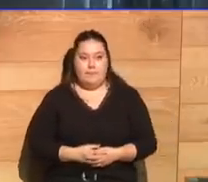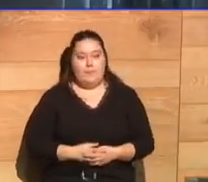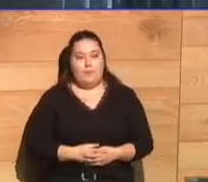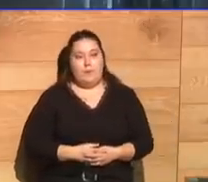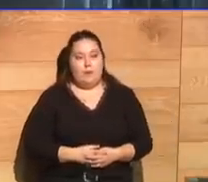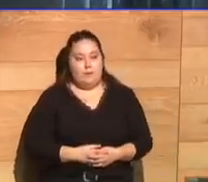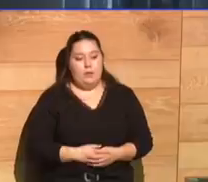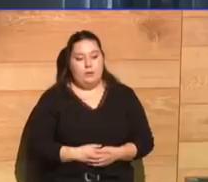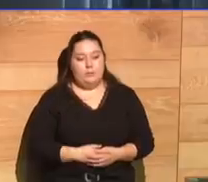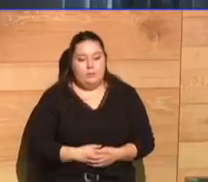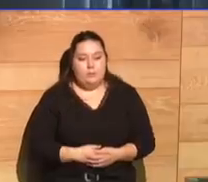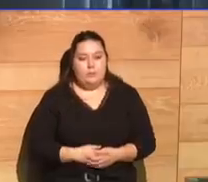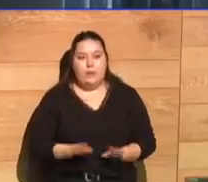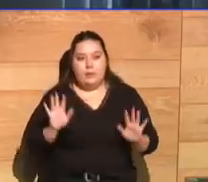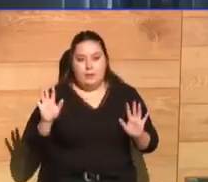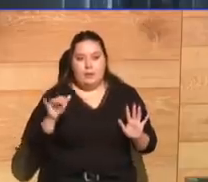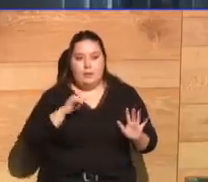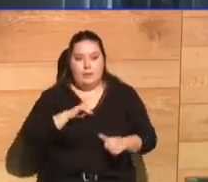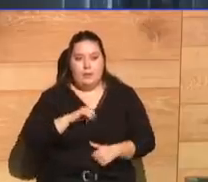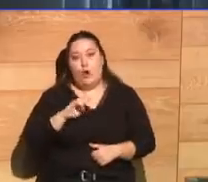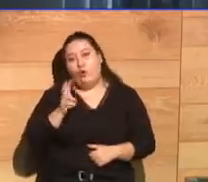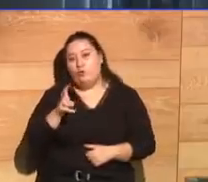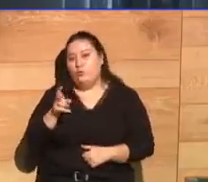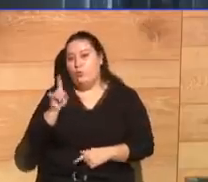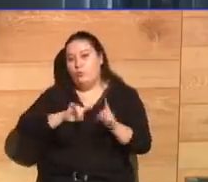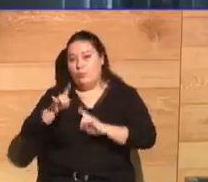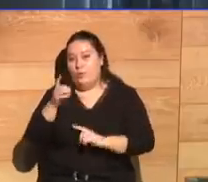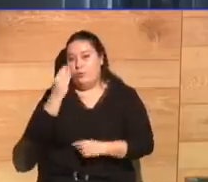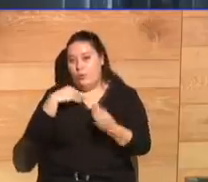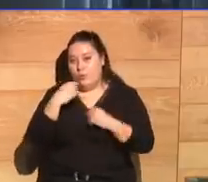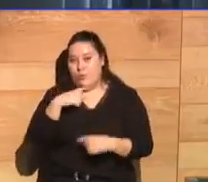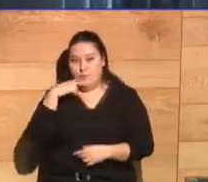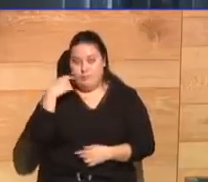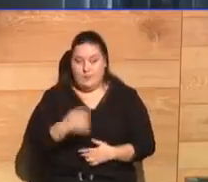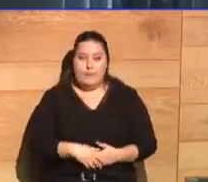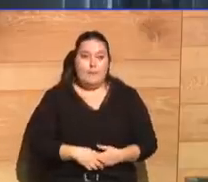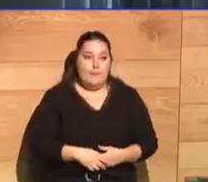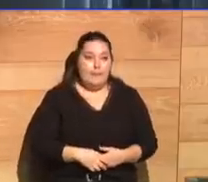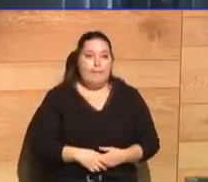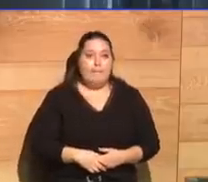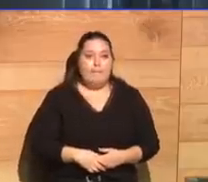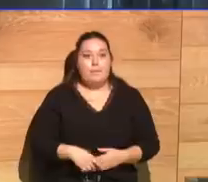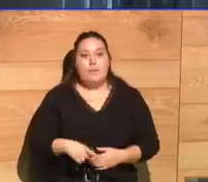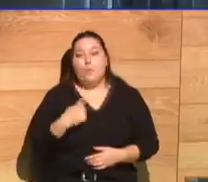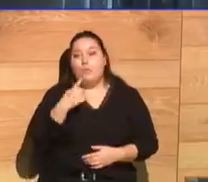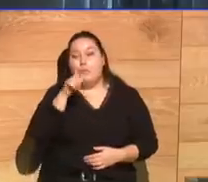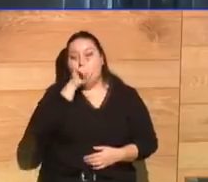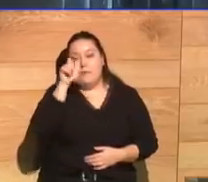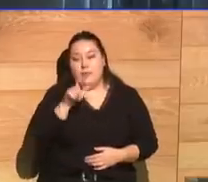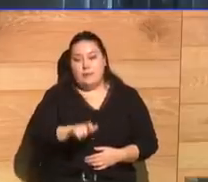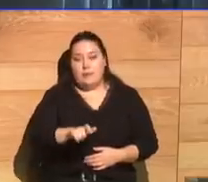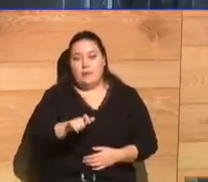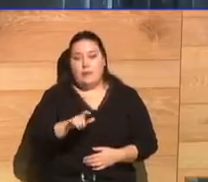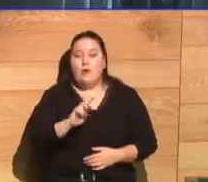otro. Tiene no, otro. Espera. Guy tiene Hamilton, uno con los fosquitos. Guy Hamilton tenía un problema fiscal. Con la fiscal en Italia,